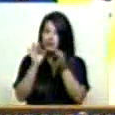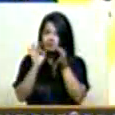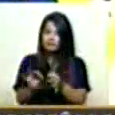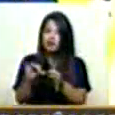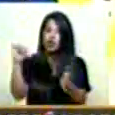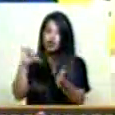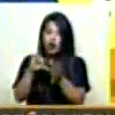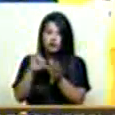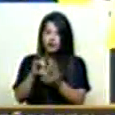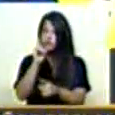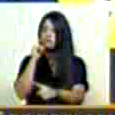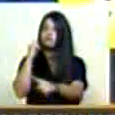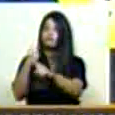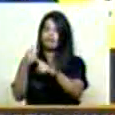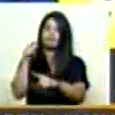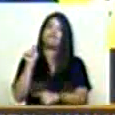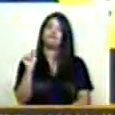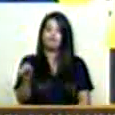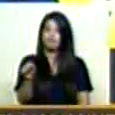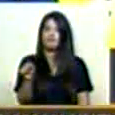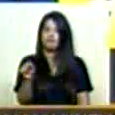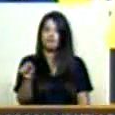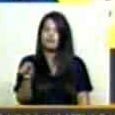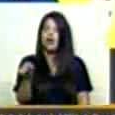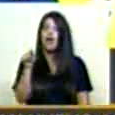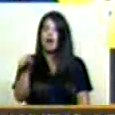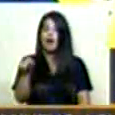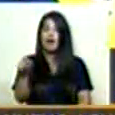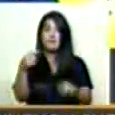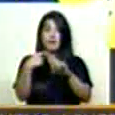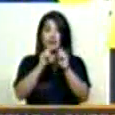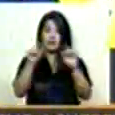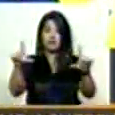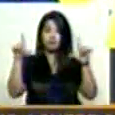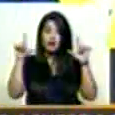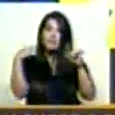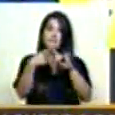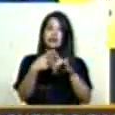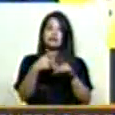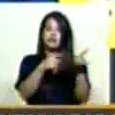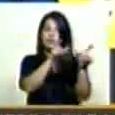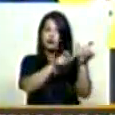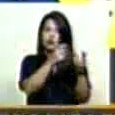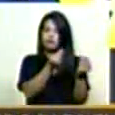presuntamente de este grupo terrorista donde se encontraba no llevo